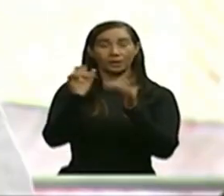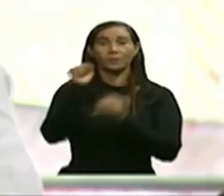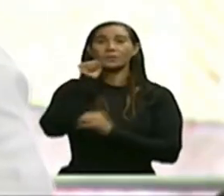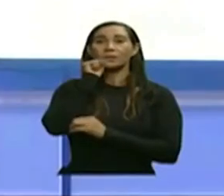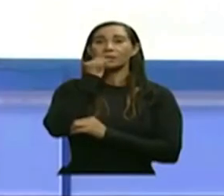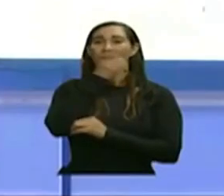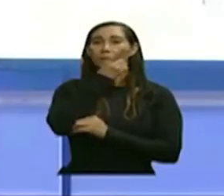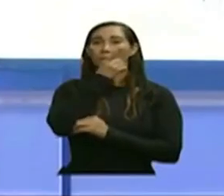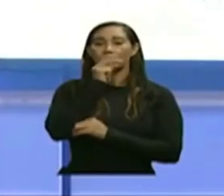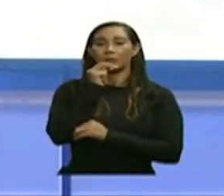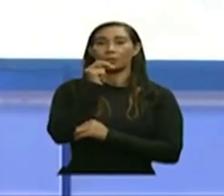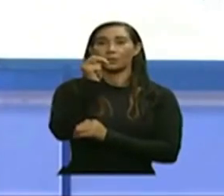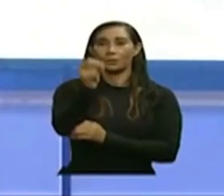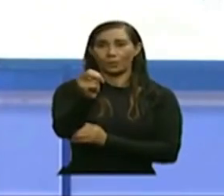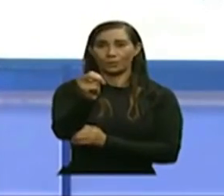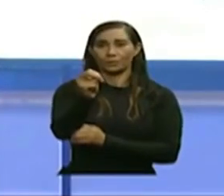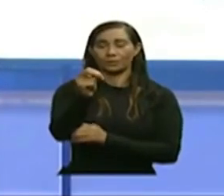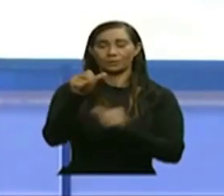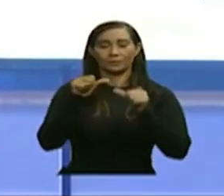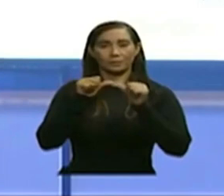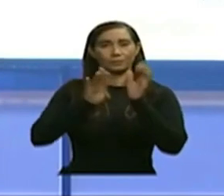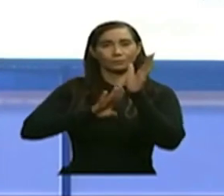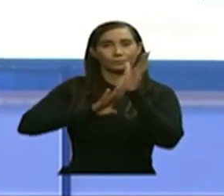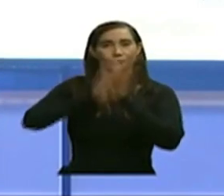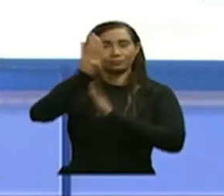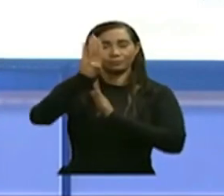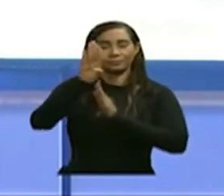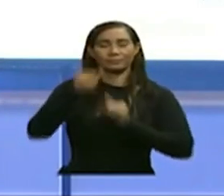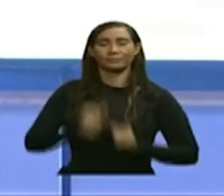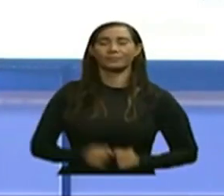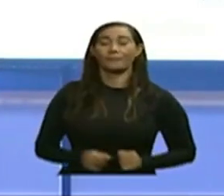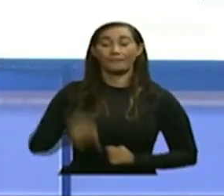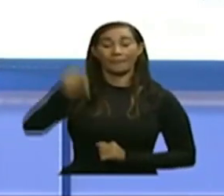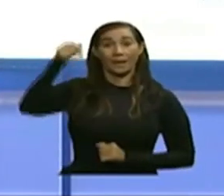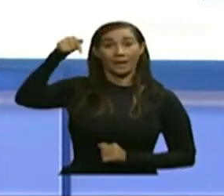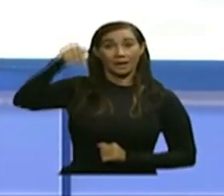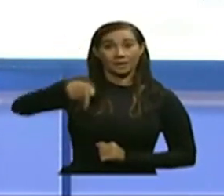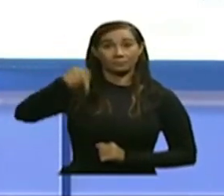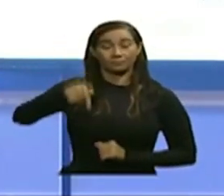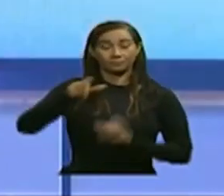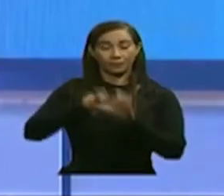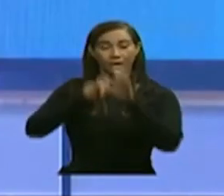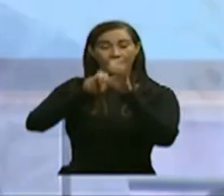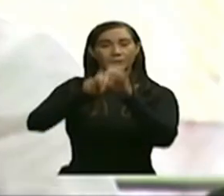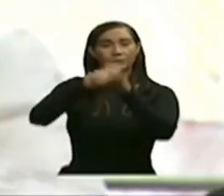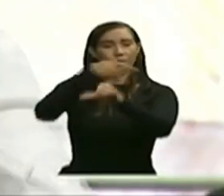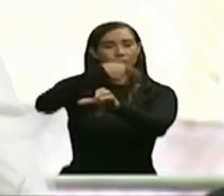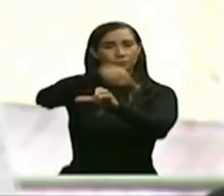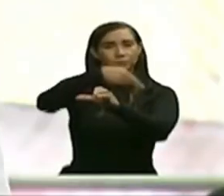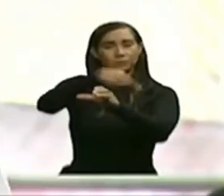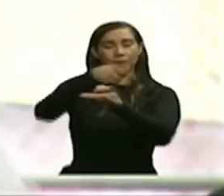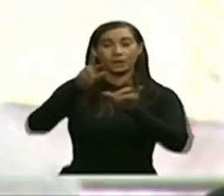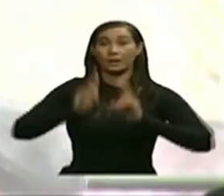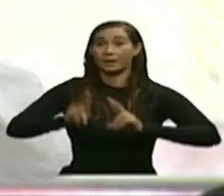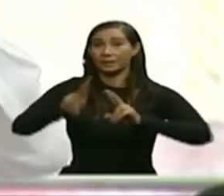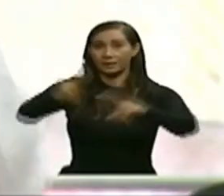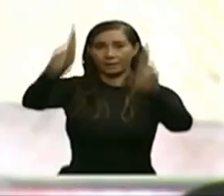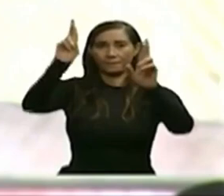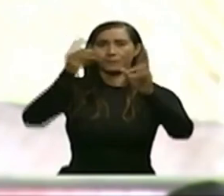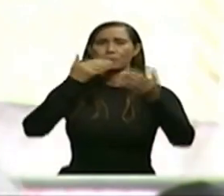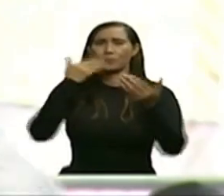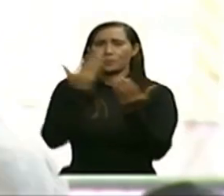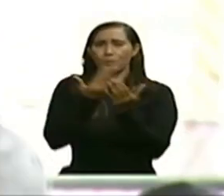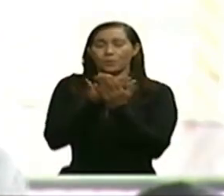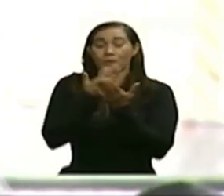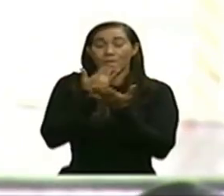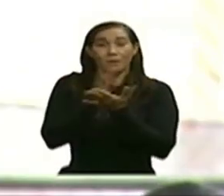que tiene un continuo crecimiento. Este corredor, con un transporte rápido,